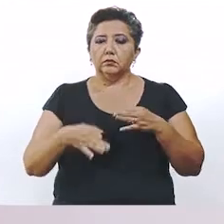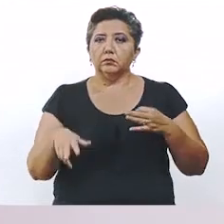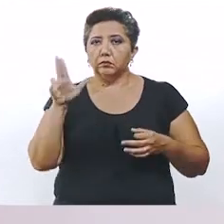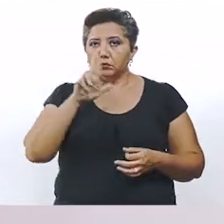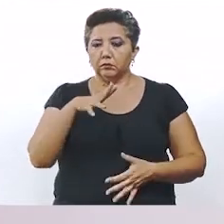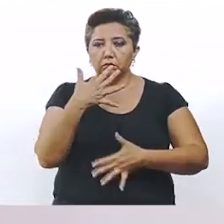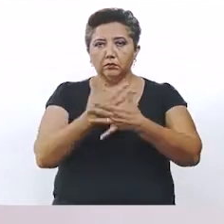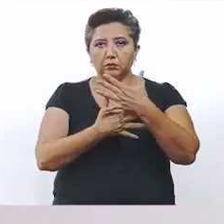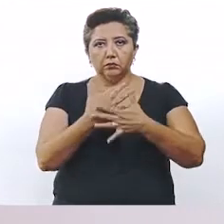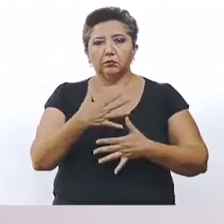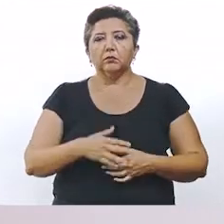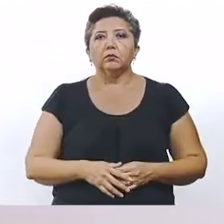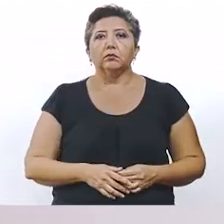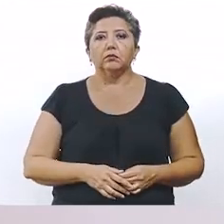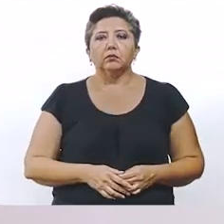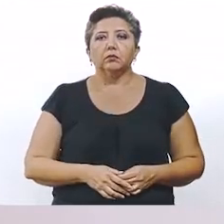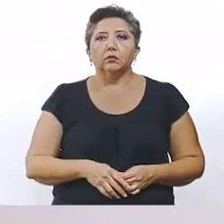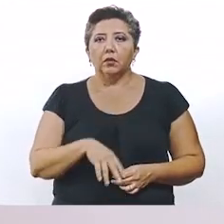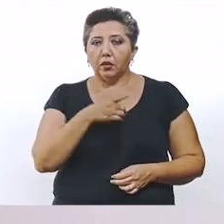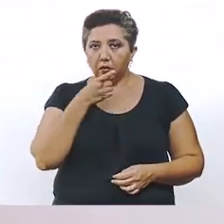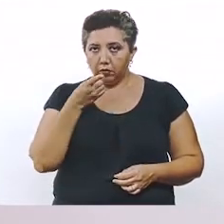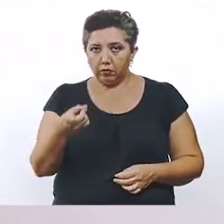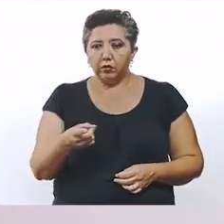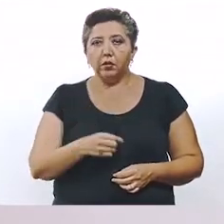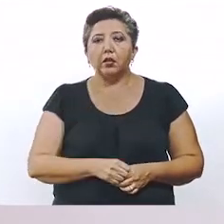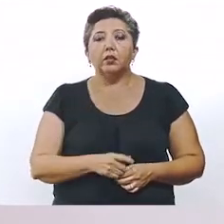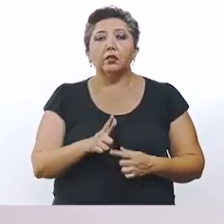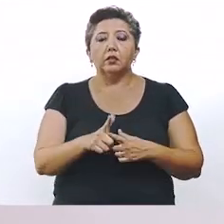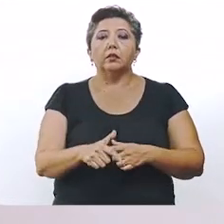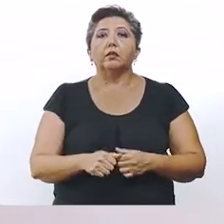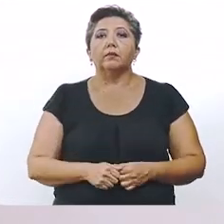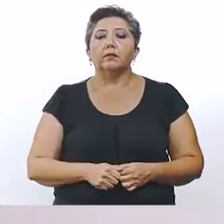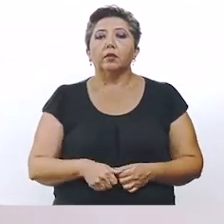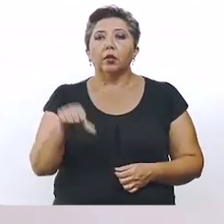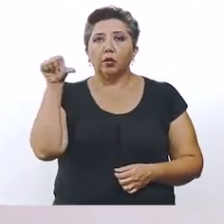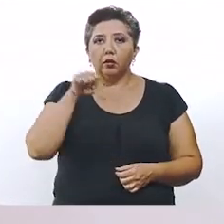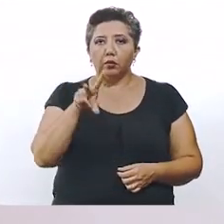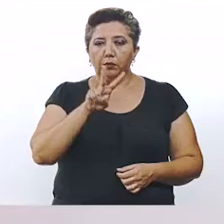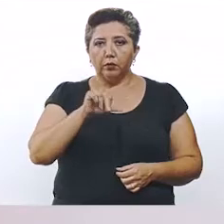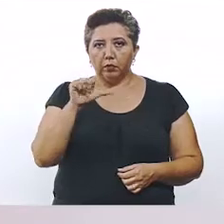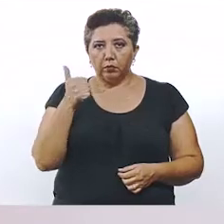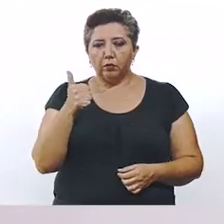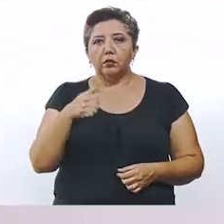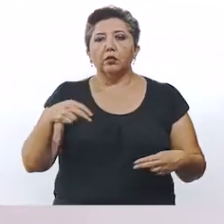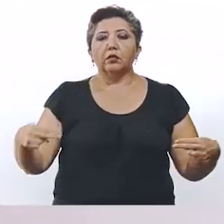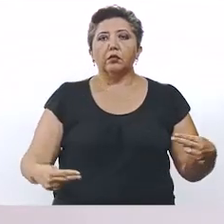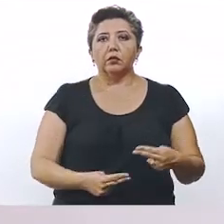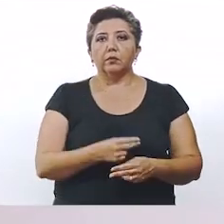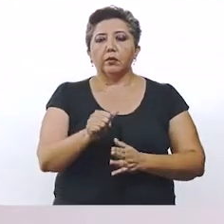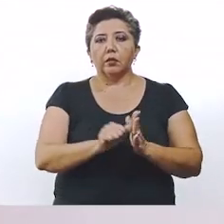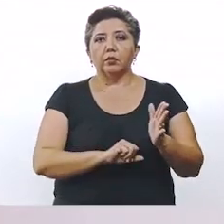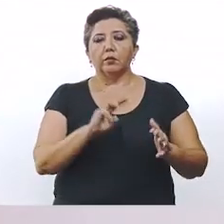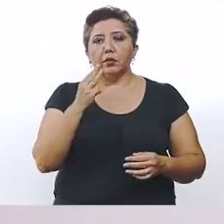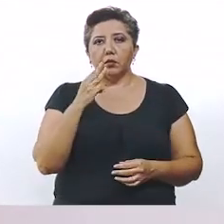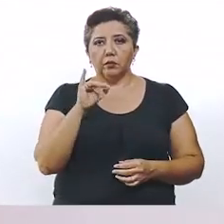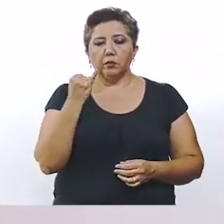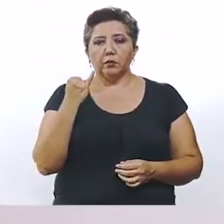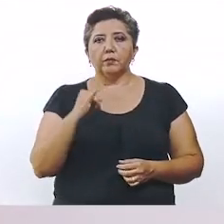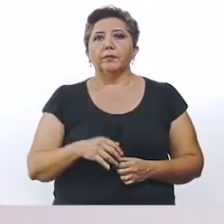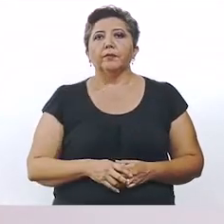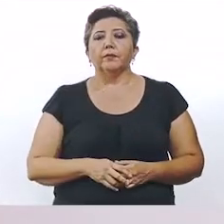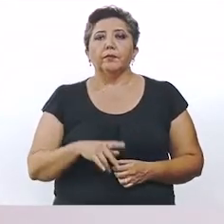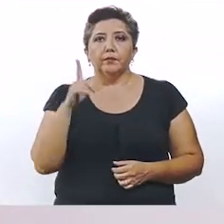el martes 15. El orden de vacunación es el siguiente. Hoy viernes 11 a los nacidos en los meses de mayo y